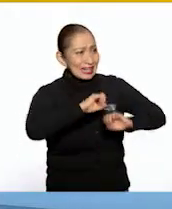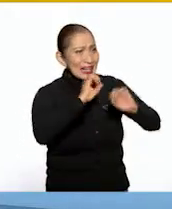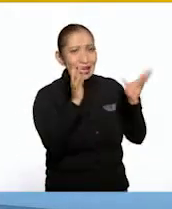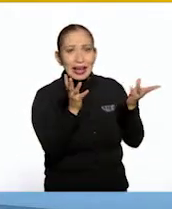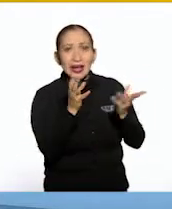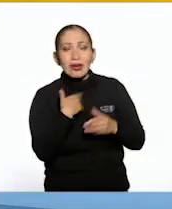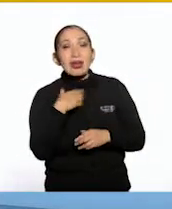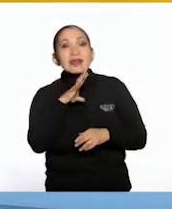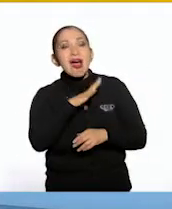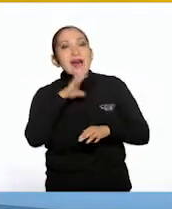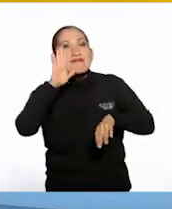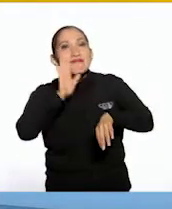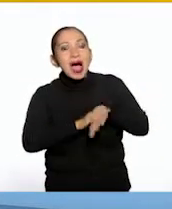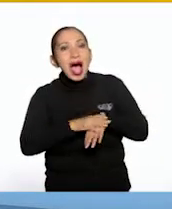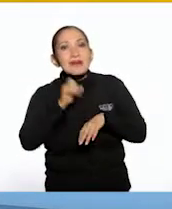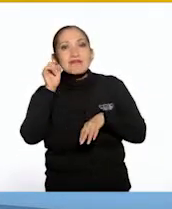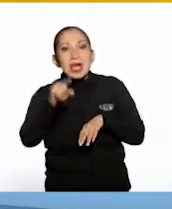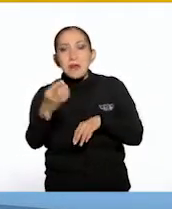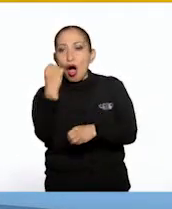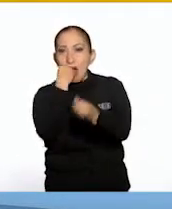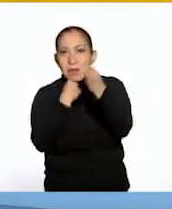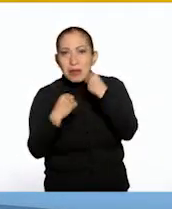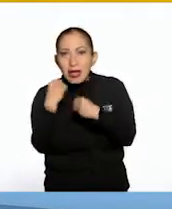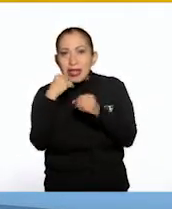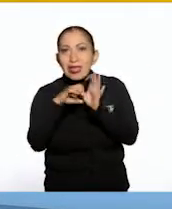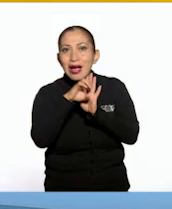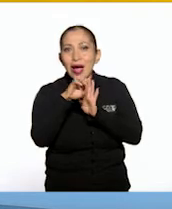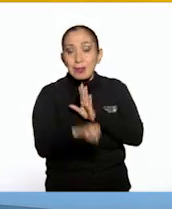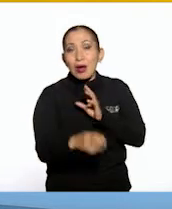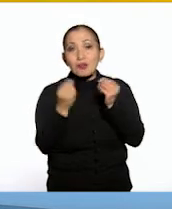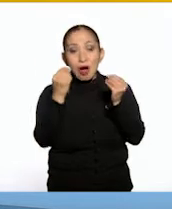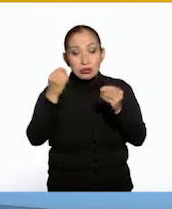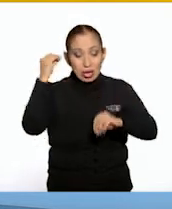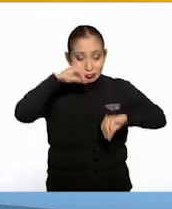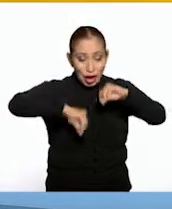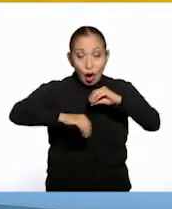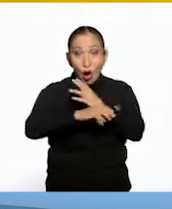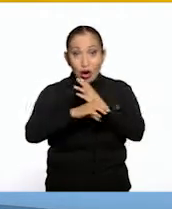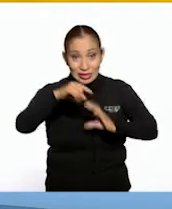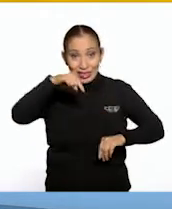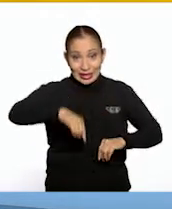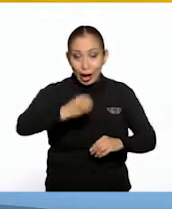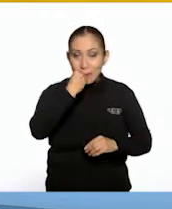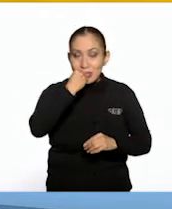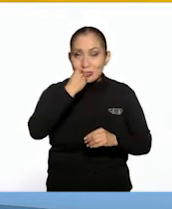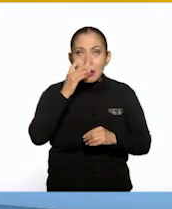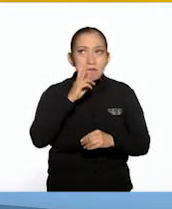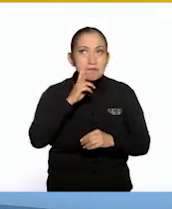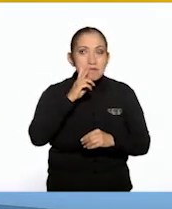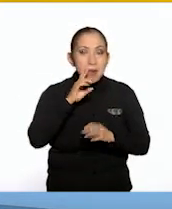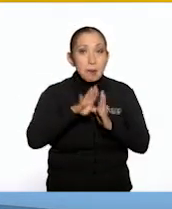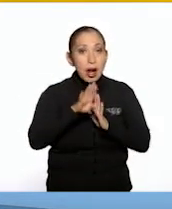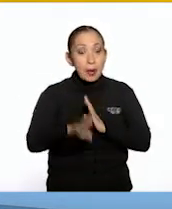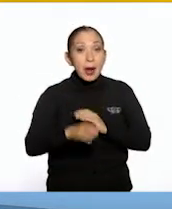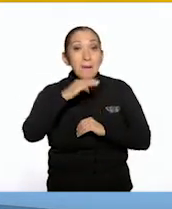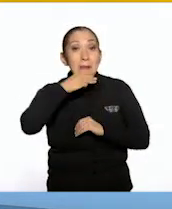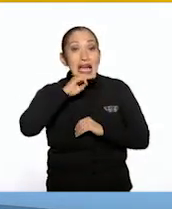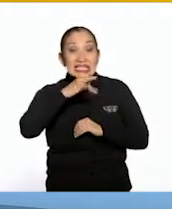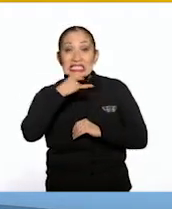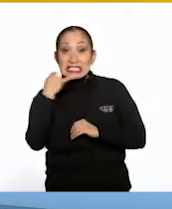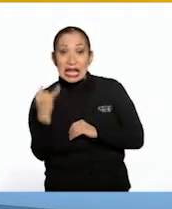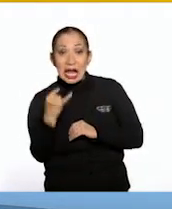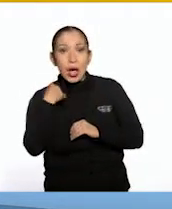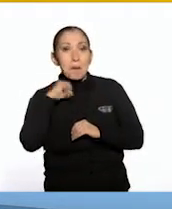¡Claro! Y hay más, como la comida, por ejemplo, pues muchos ingredientes de nuestra comida actual, como son el maíz y el